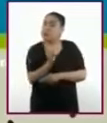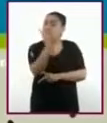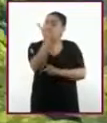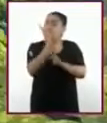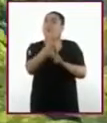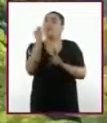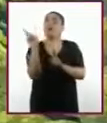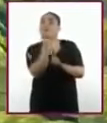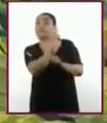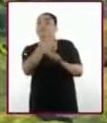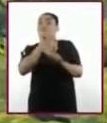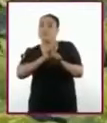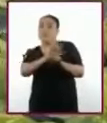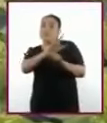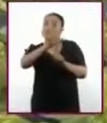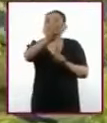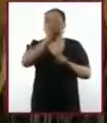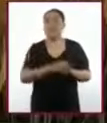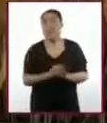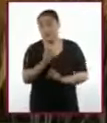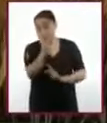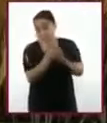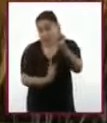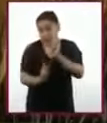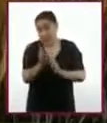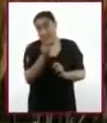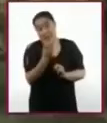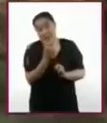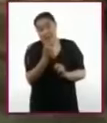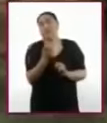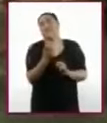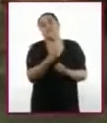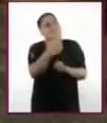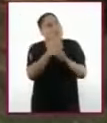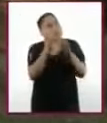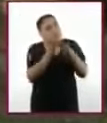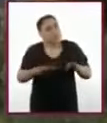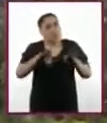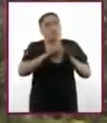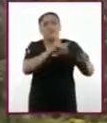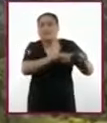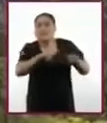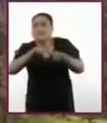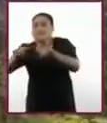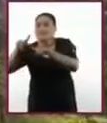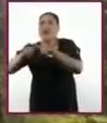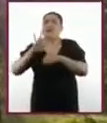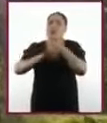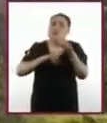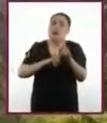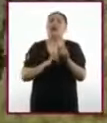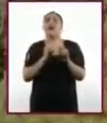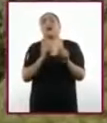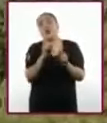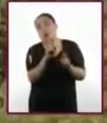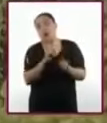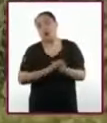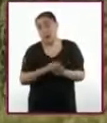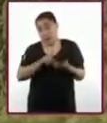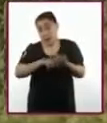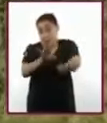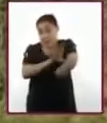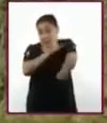liberado al aire. Las plantas o productores son la base de todos los ecosistemas del planeta, y la energía que obtienen de la luz sostiene